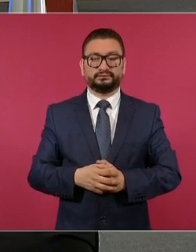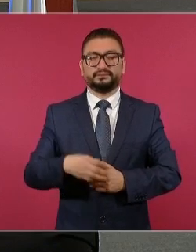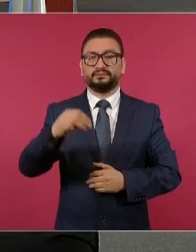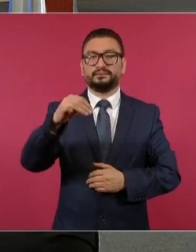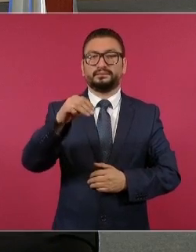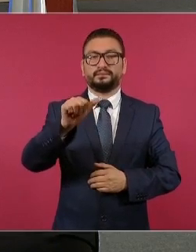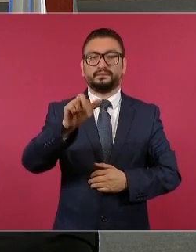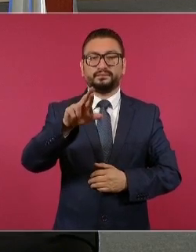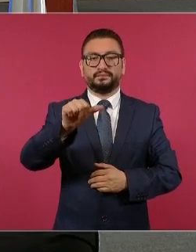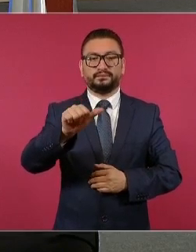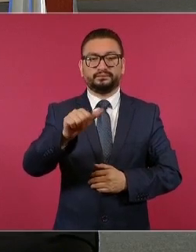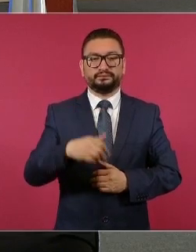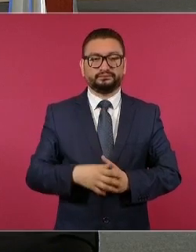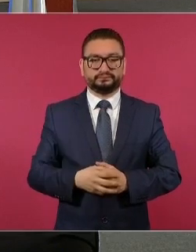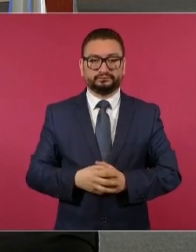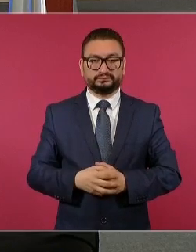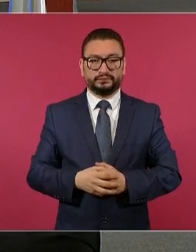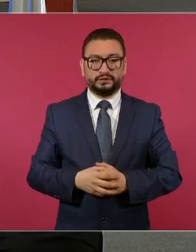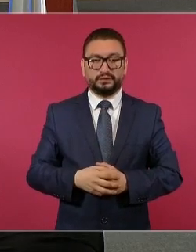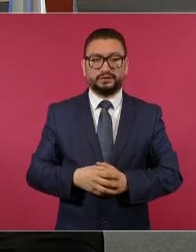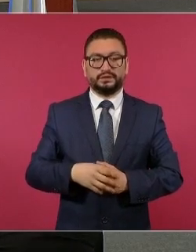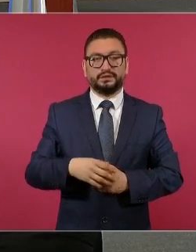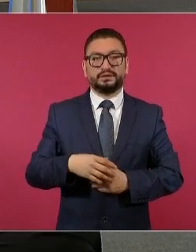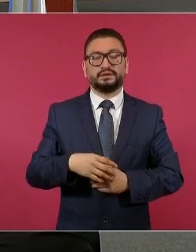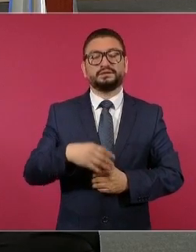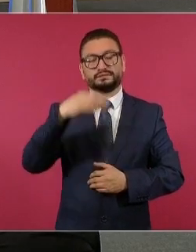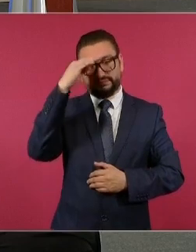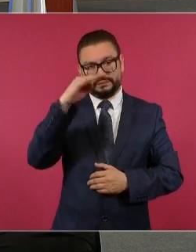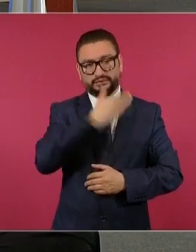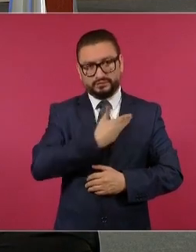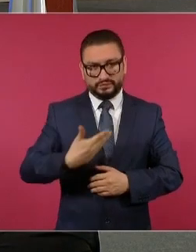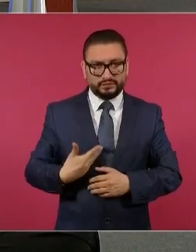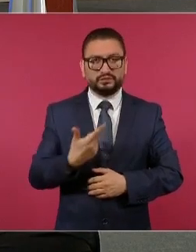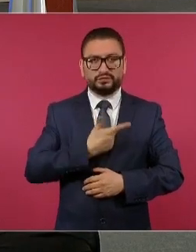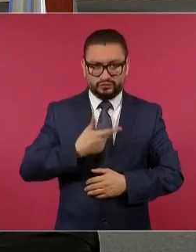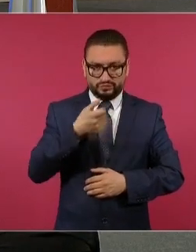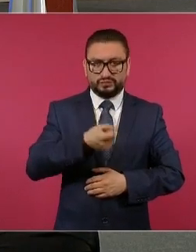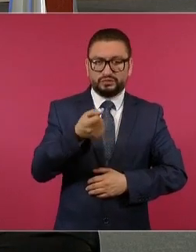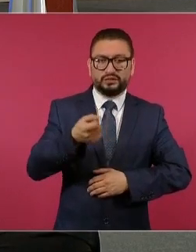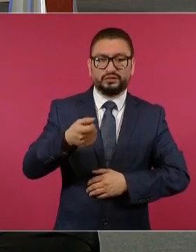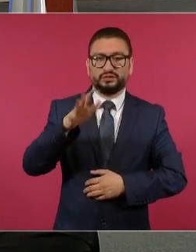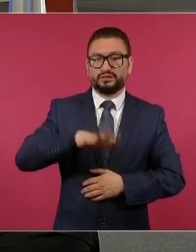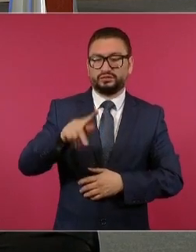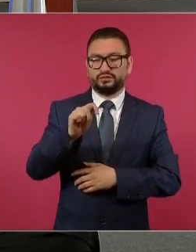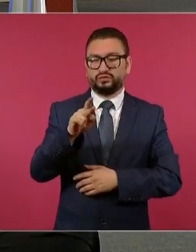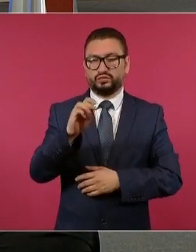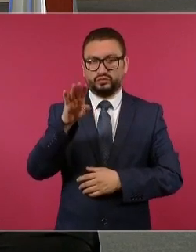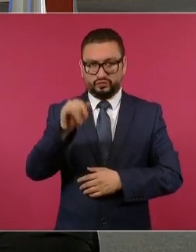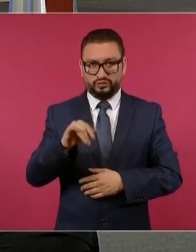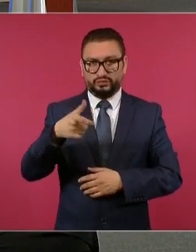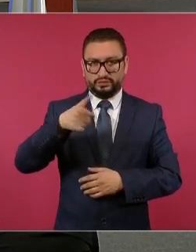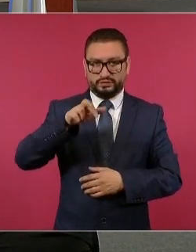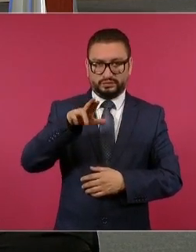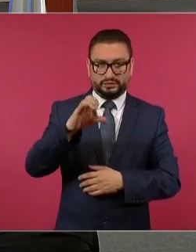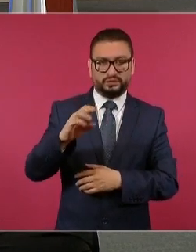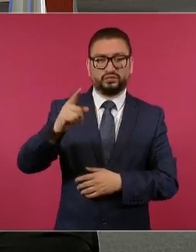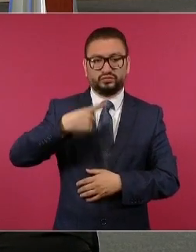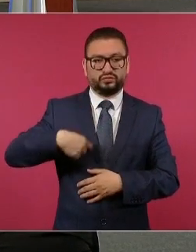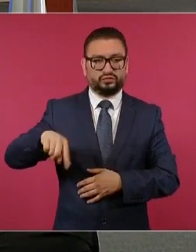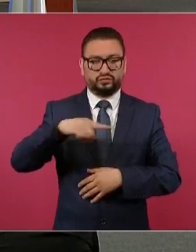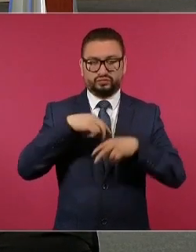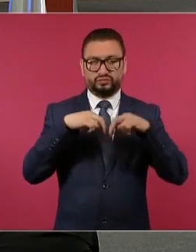Mara. Señor presidente, con el gusto de saludarle desde el centro de mando, desde Tulum, Quintana Roo. Estamos